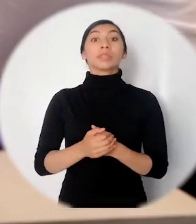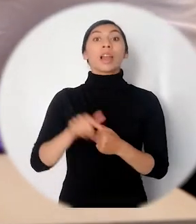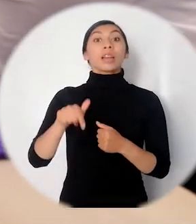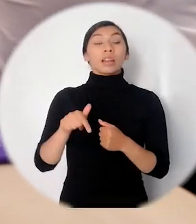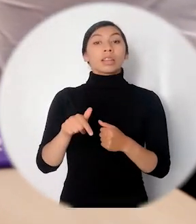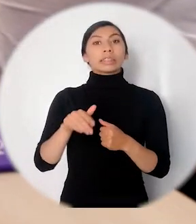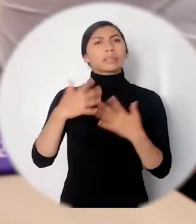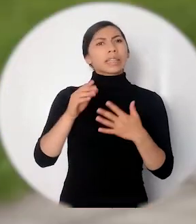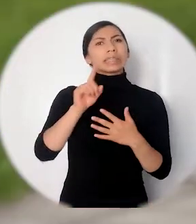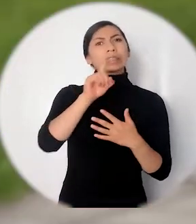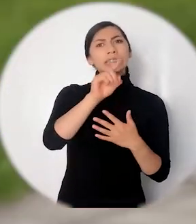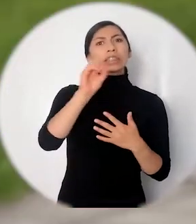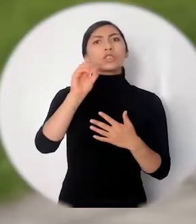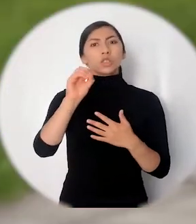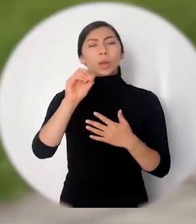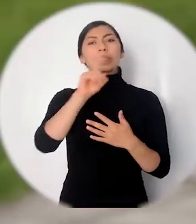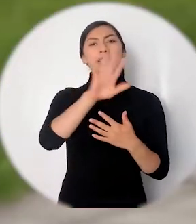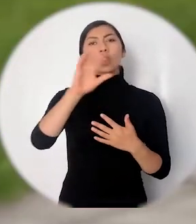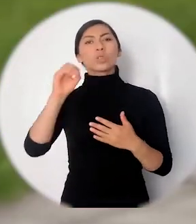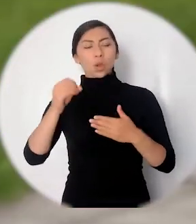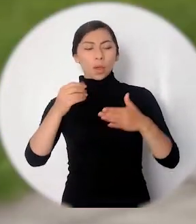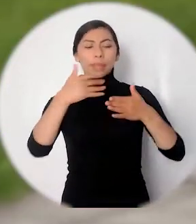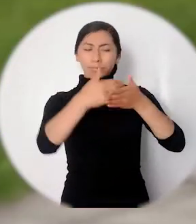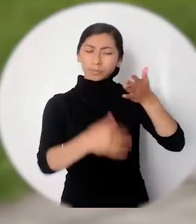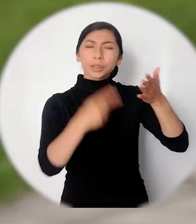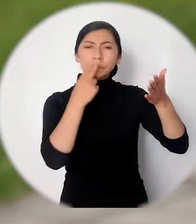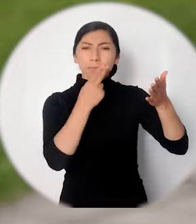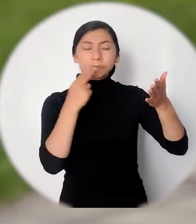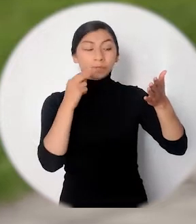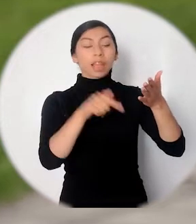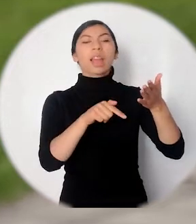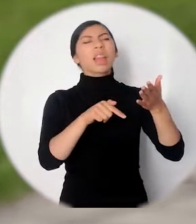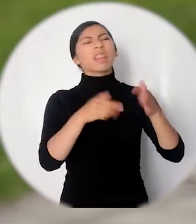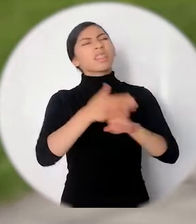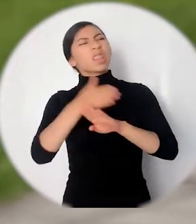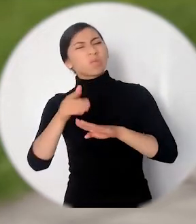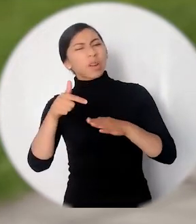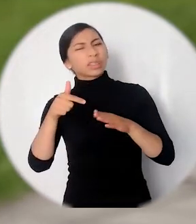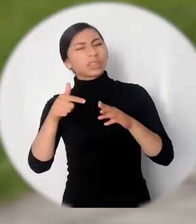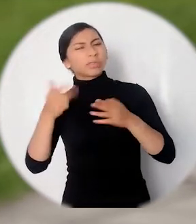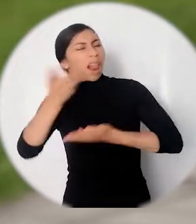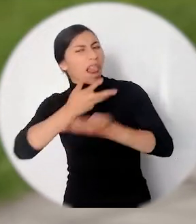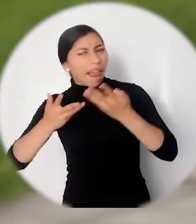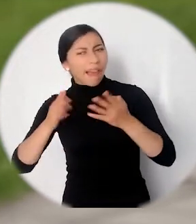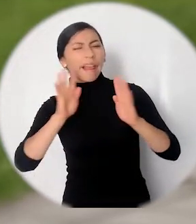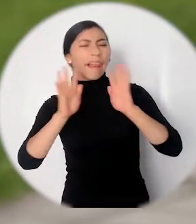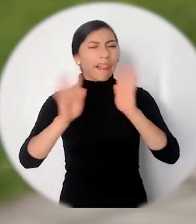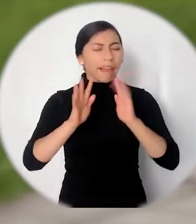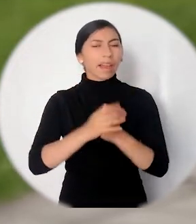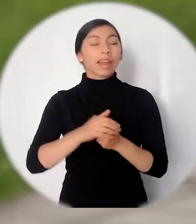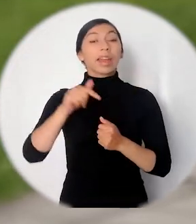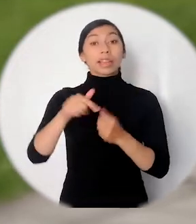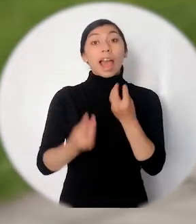Hemos totalizado alrededor de 150 compromisos. Ahora lo que viene después de este gran diálogo, después de esta apuesta sobre lo fundamental en el